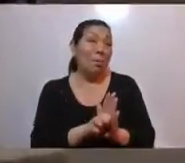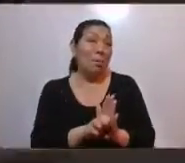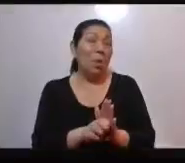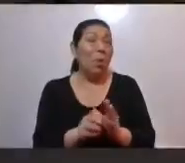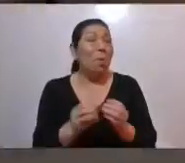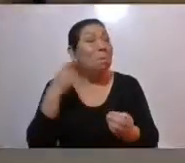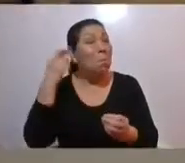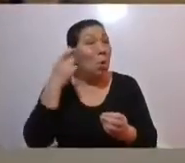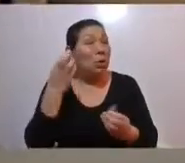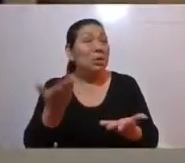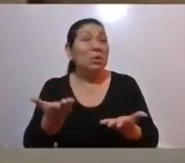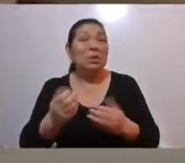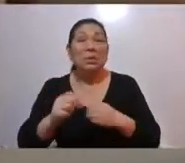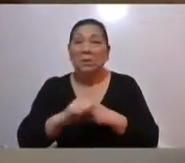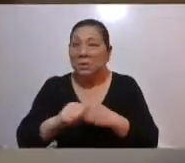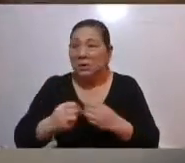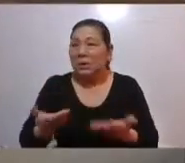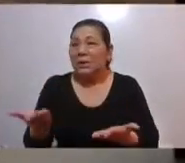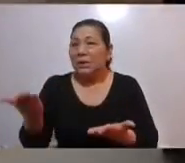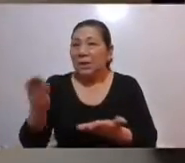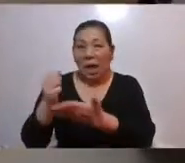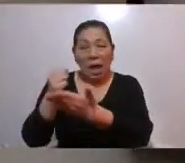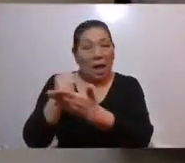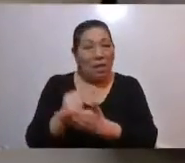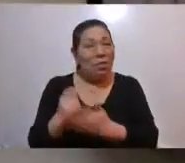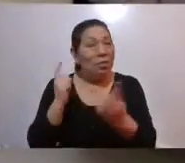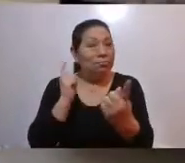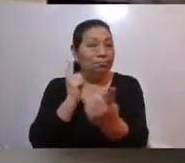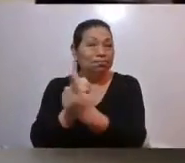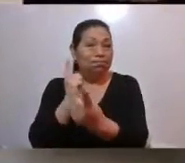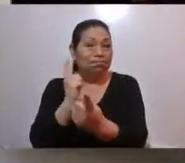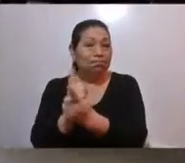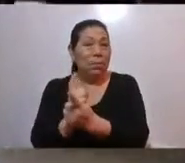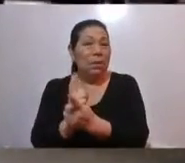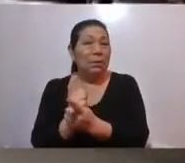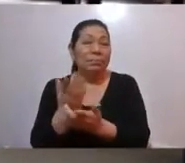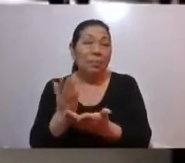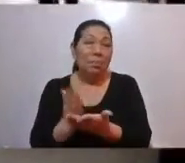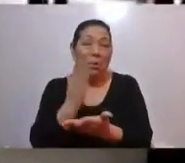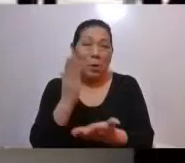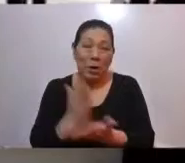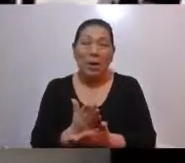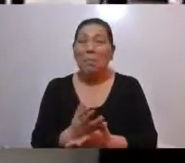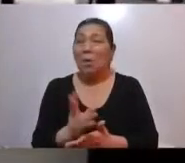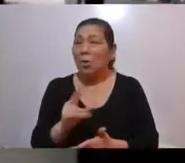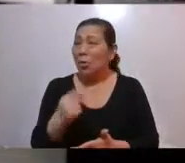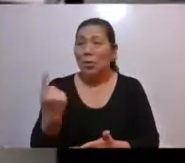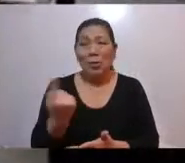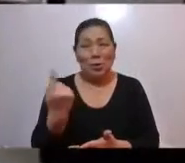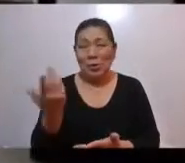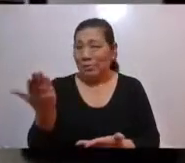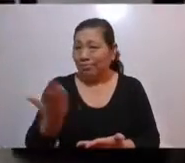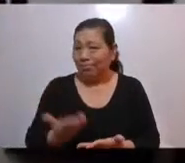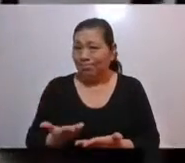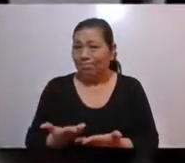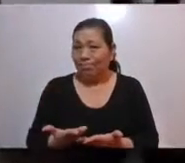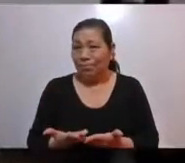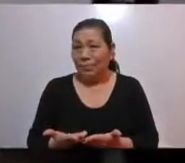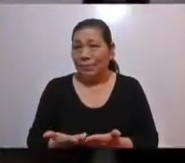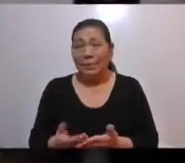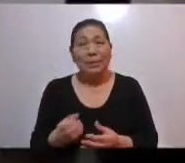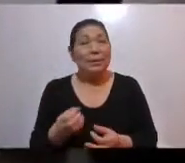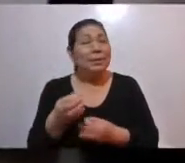el caso que nos ocupa, de políticas públicas que nos ayuden a enfrentar tales situaciones reales, ¿no? No solo se